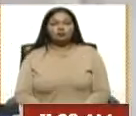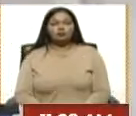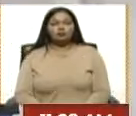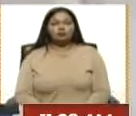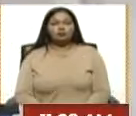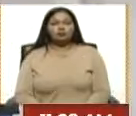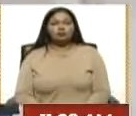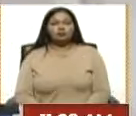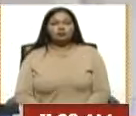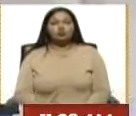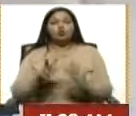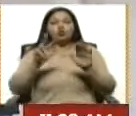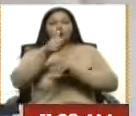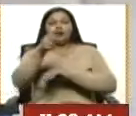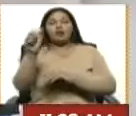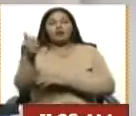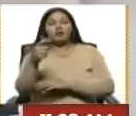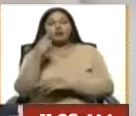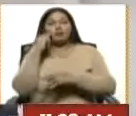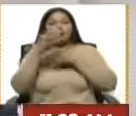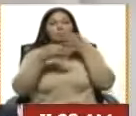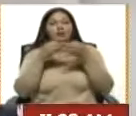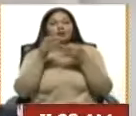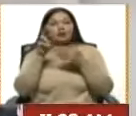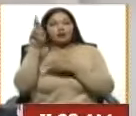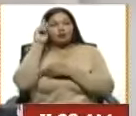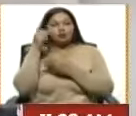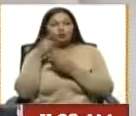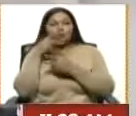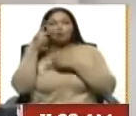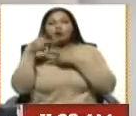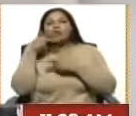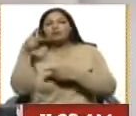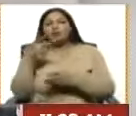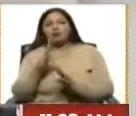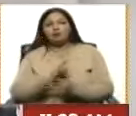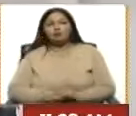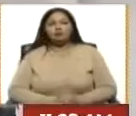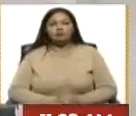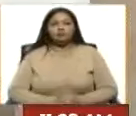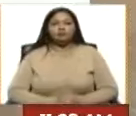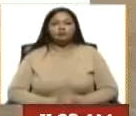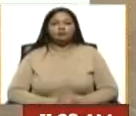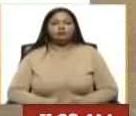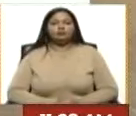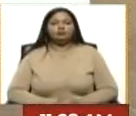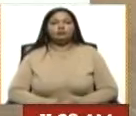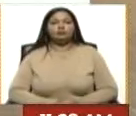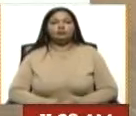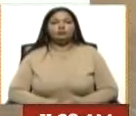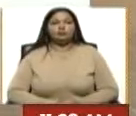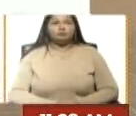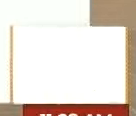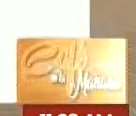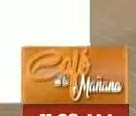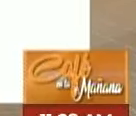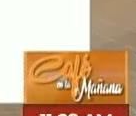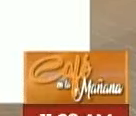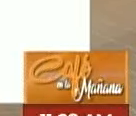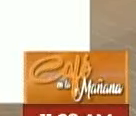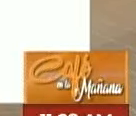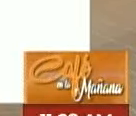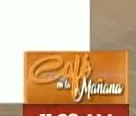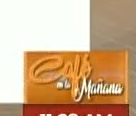10 opinan que las redes sociales banean por razones políticas. Y le quiero preguntar, ahí está la gráfica, fíjense ustedes.